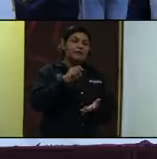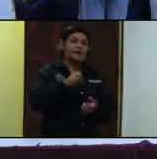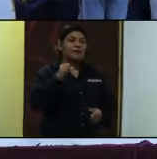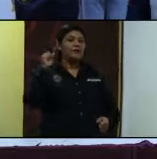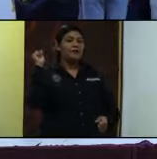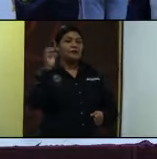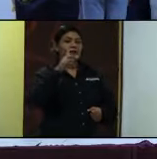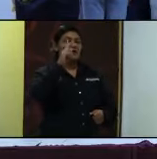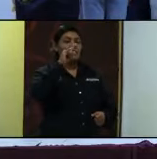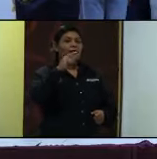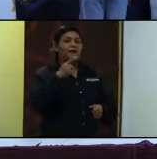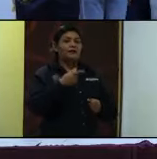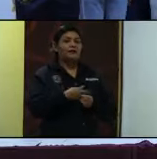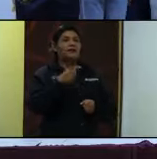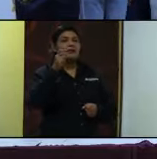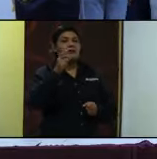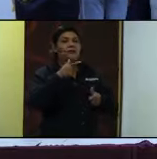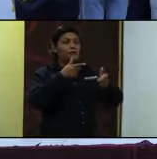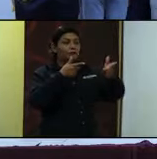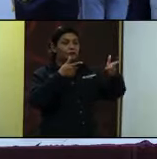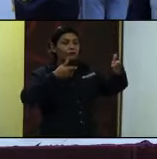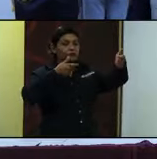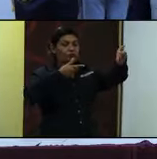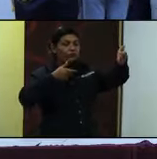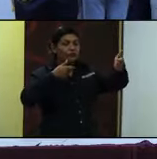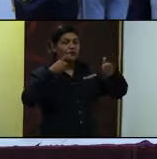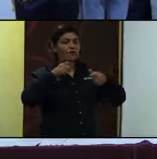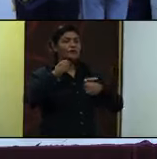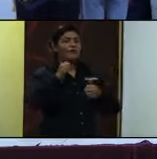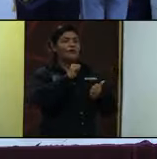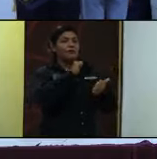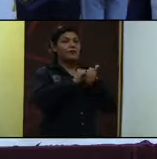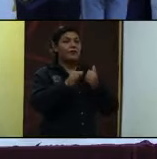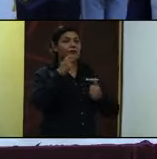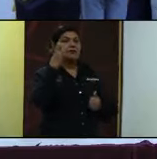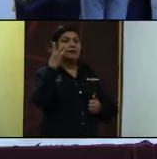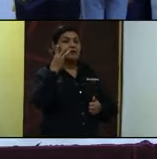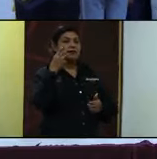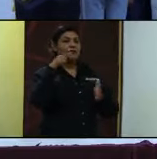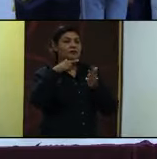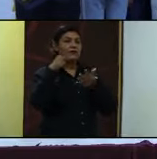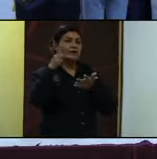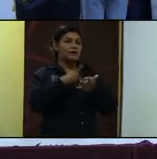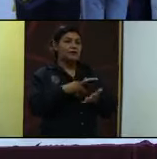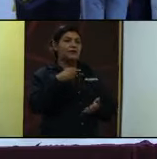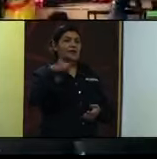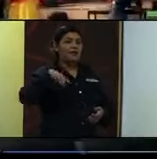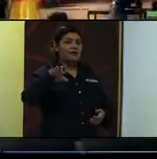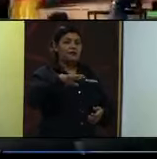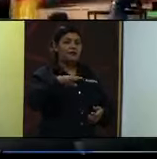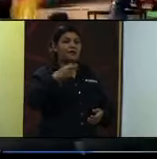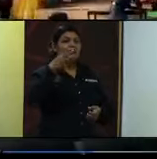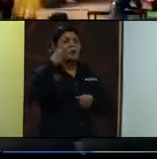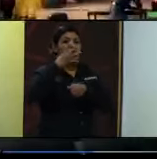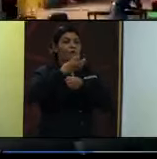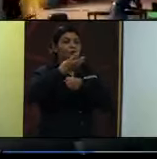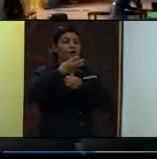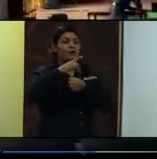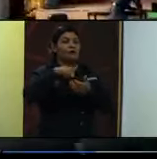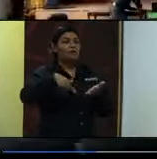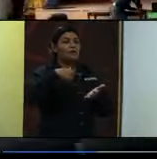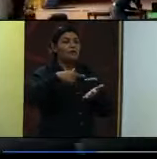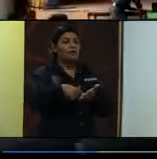deportivo con un rifle de aire y una carrera de campo traviesa de 3 kilómetros. Y ellas obtuvieron el cuarto lugar a nivel